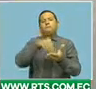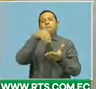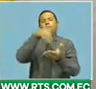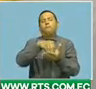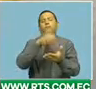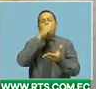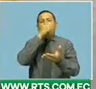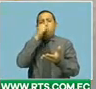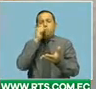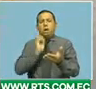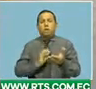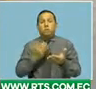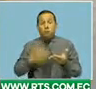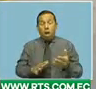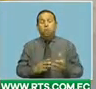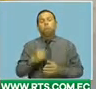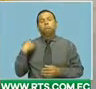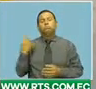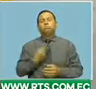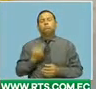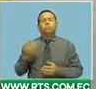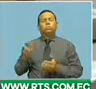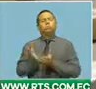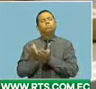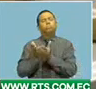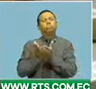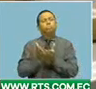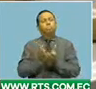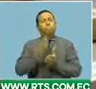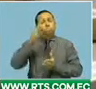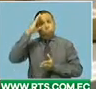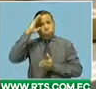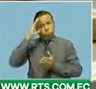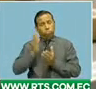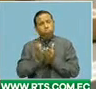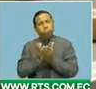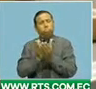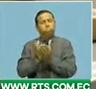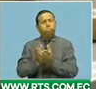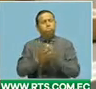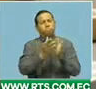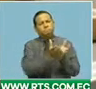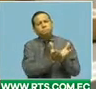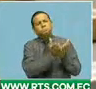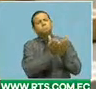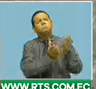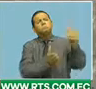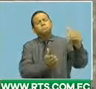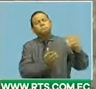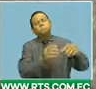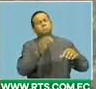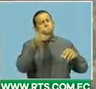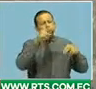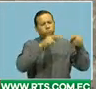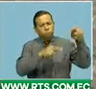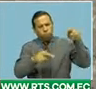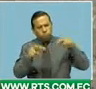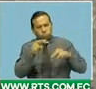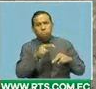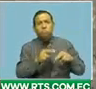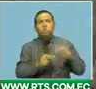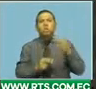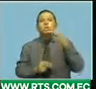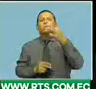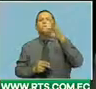Y abordamos la nave y realizamos los respectivos chequeos. Encontramos anormalidades y volvemos con la nave a atracar. Se encontraron 19 sacos